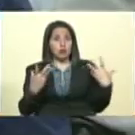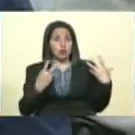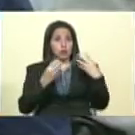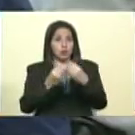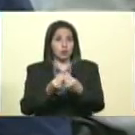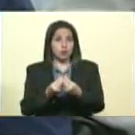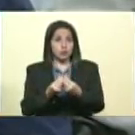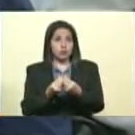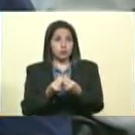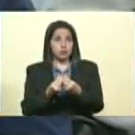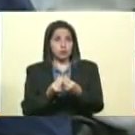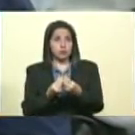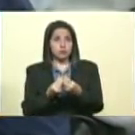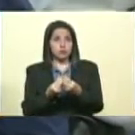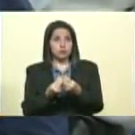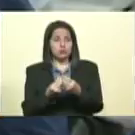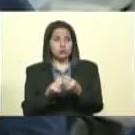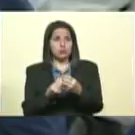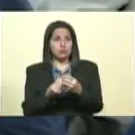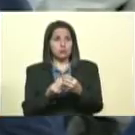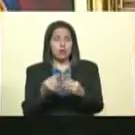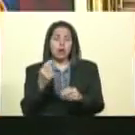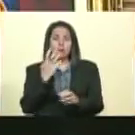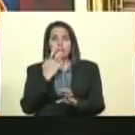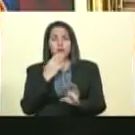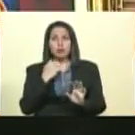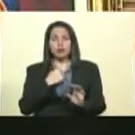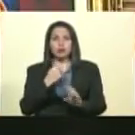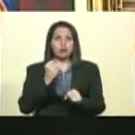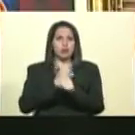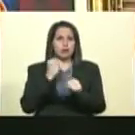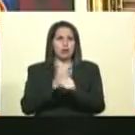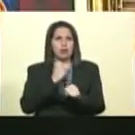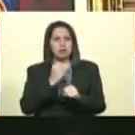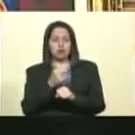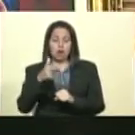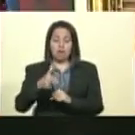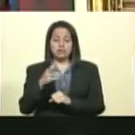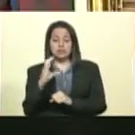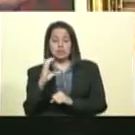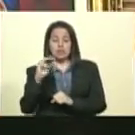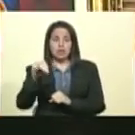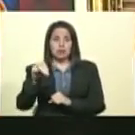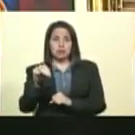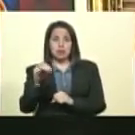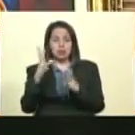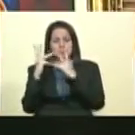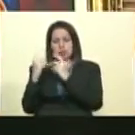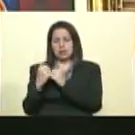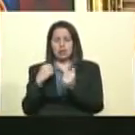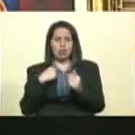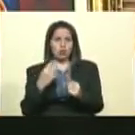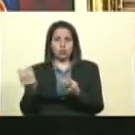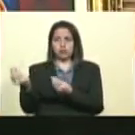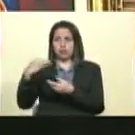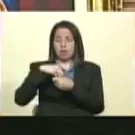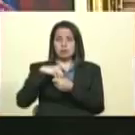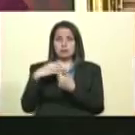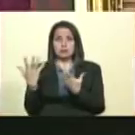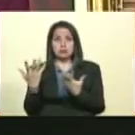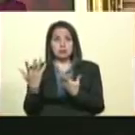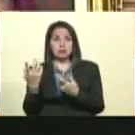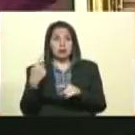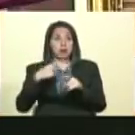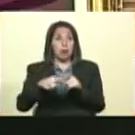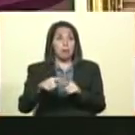complementario. Porque si yo estoy trabajando y tengo mi HCM en sistema administrado, eso me complementa. Yo sé